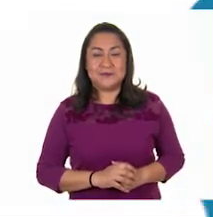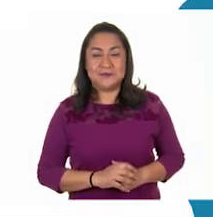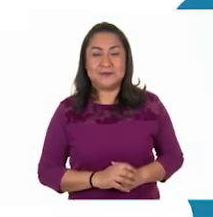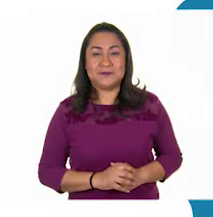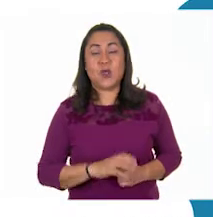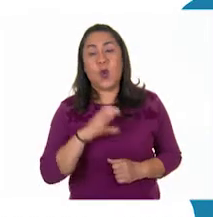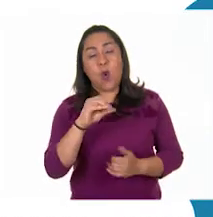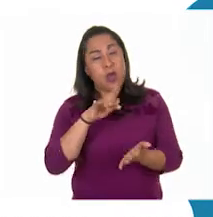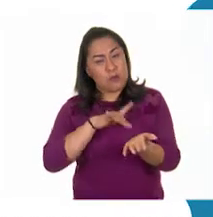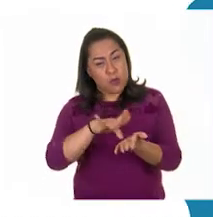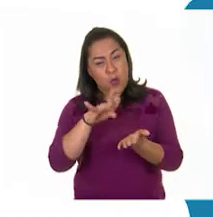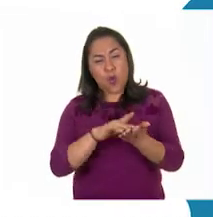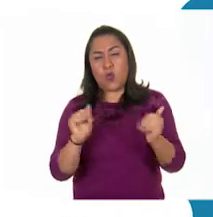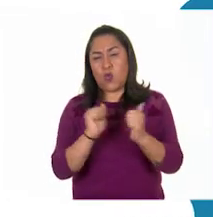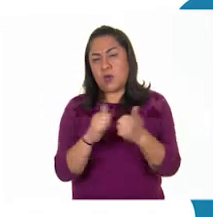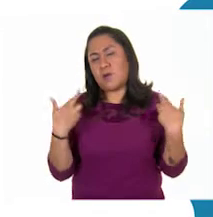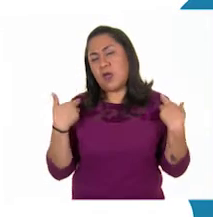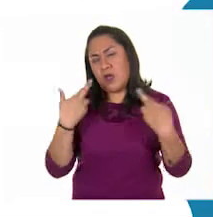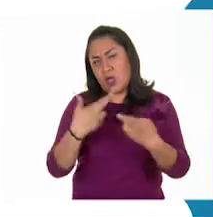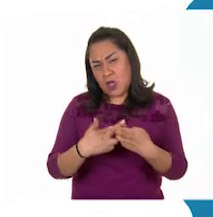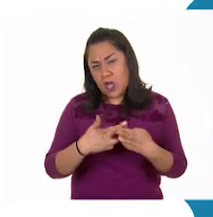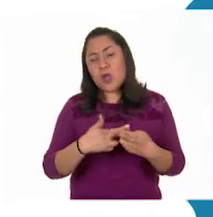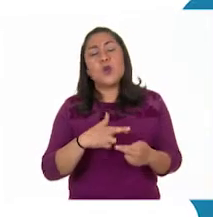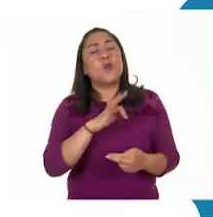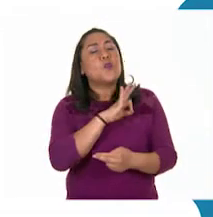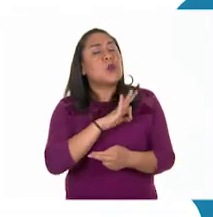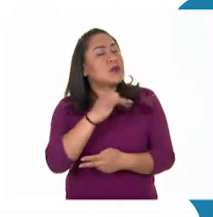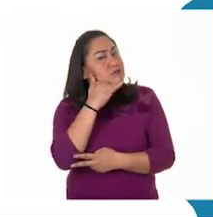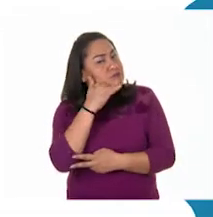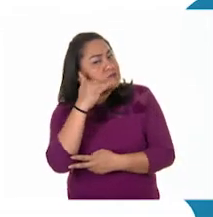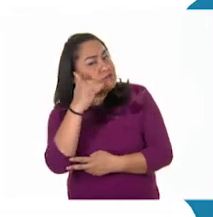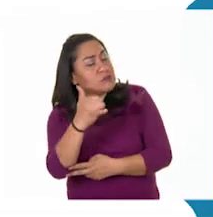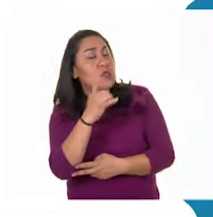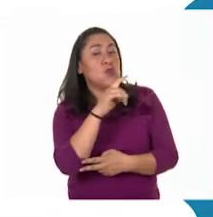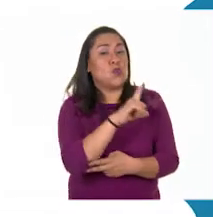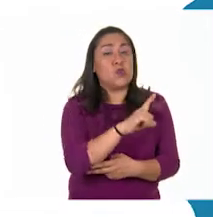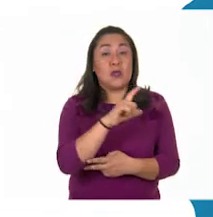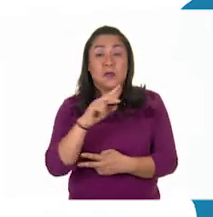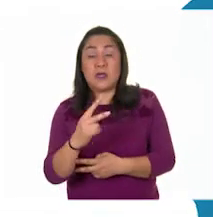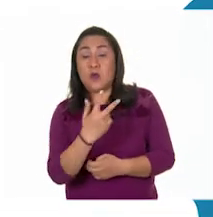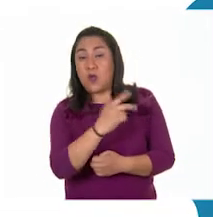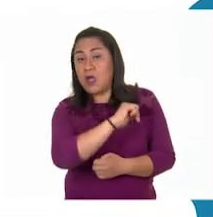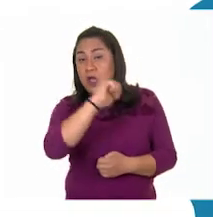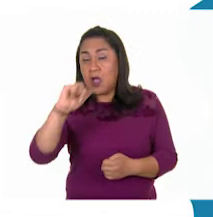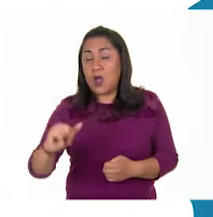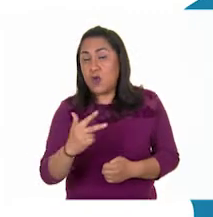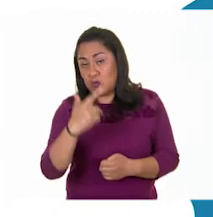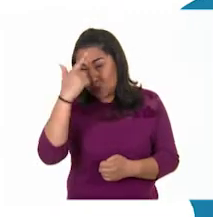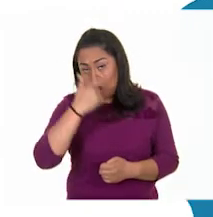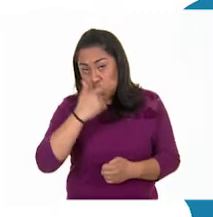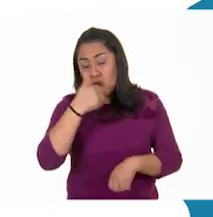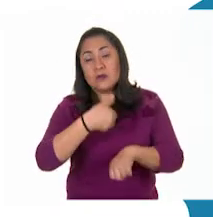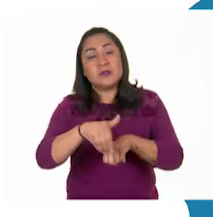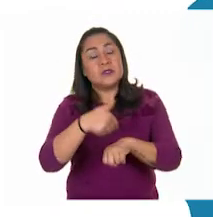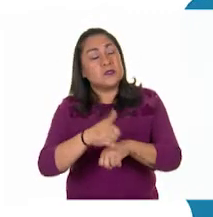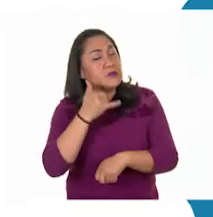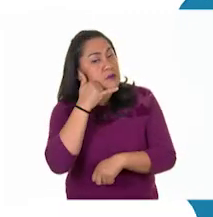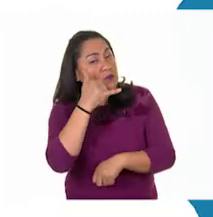Para apoyo pedagógico, hay maestras y maestros de lunes a viernes de 8 a 20 horas en el teléfono